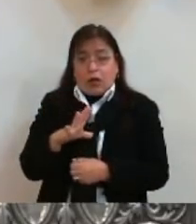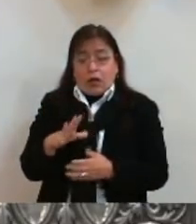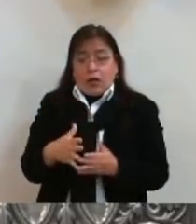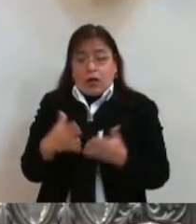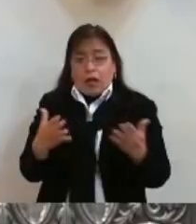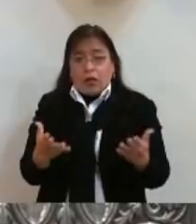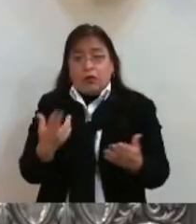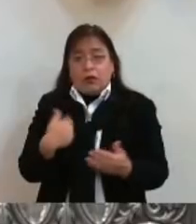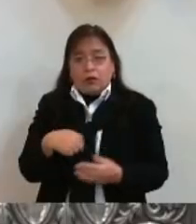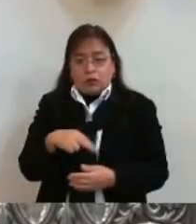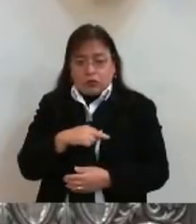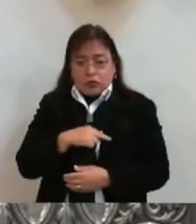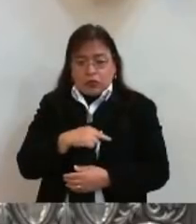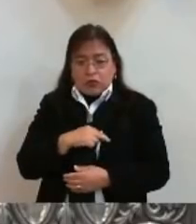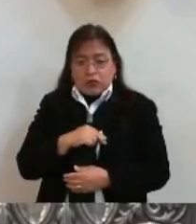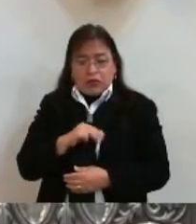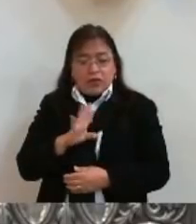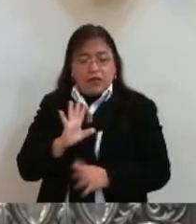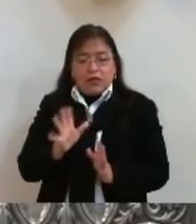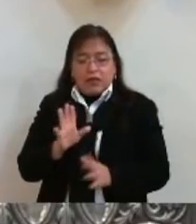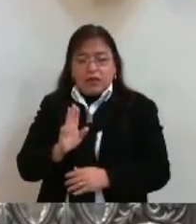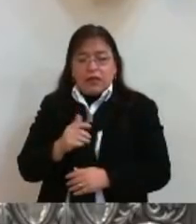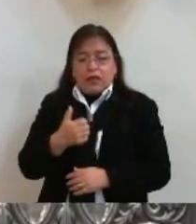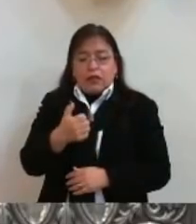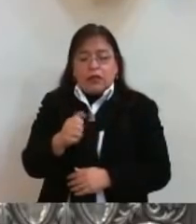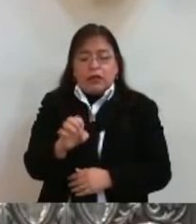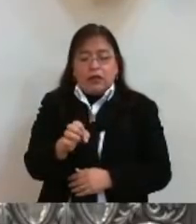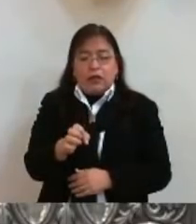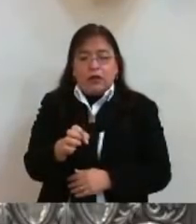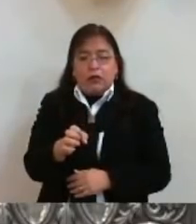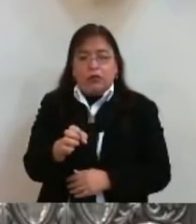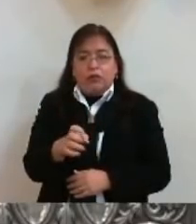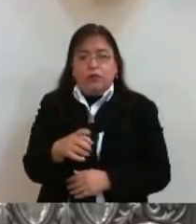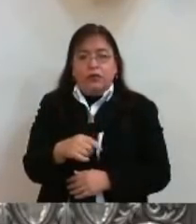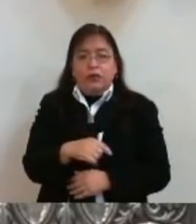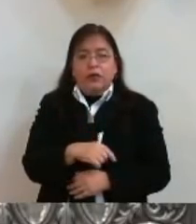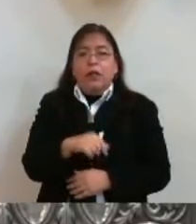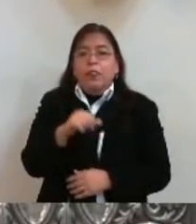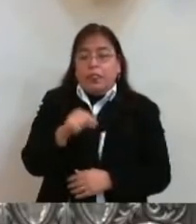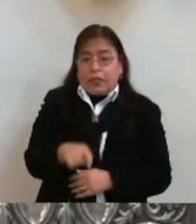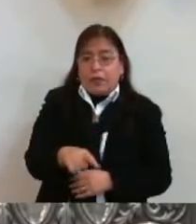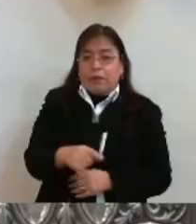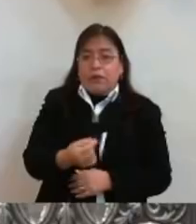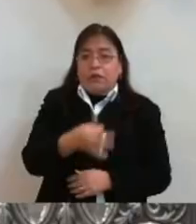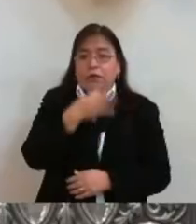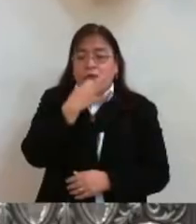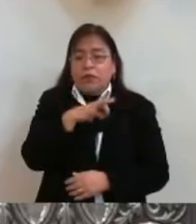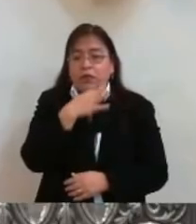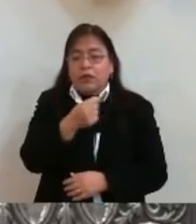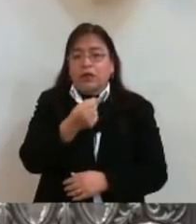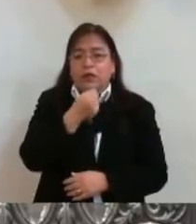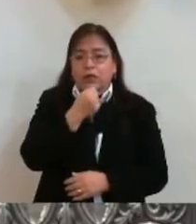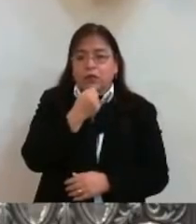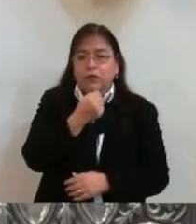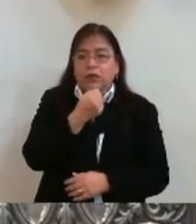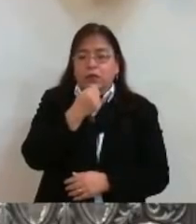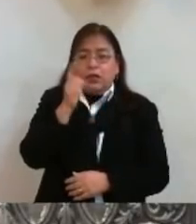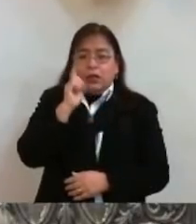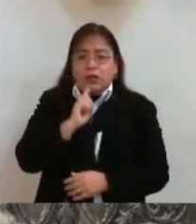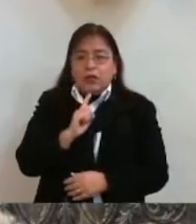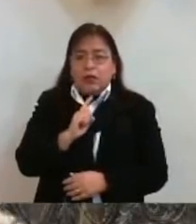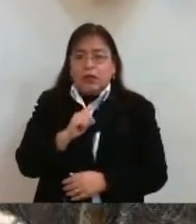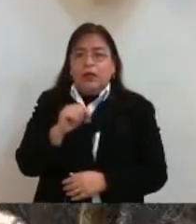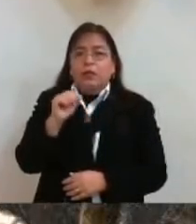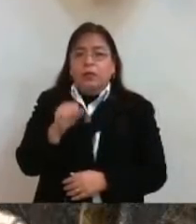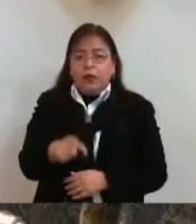deseamos que el día 6 de enero, fiesta de los niños y de las niñas, sea un día